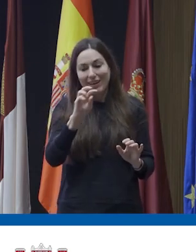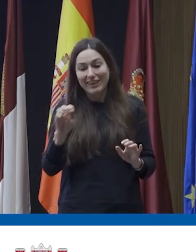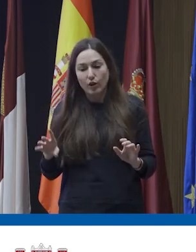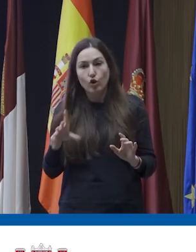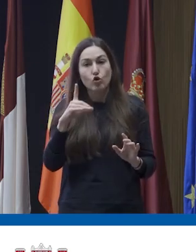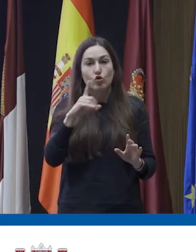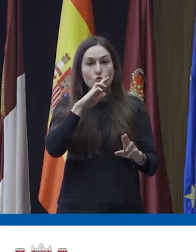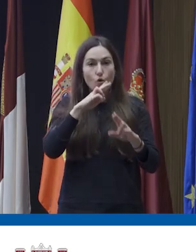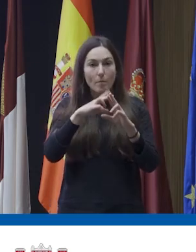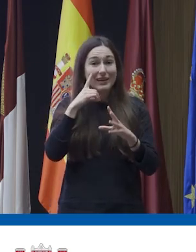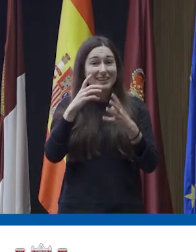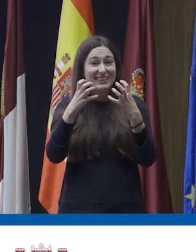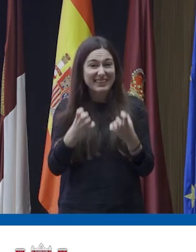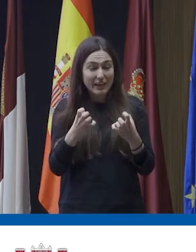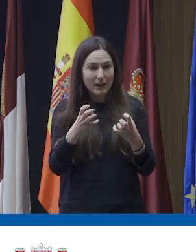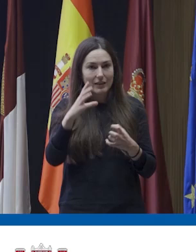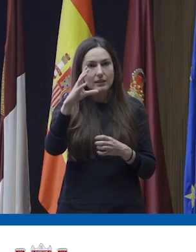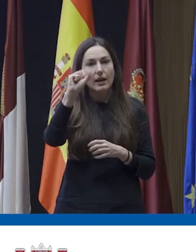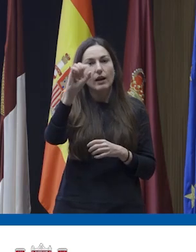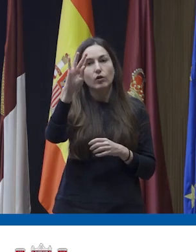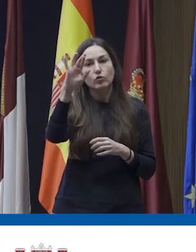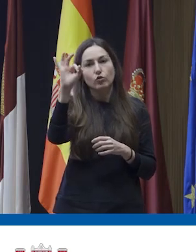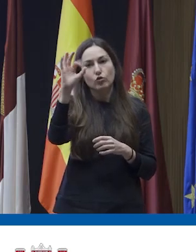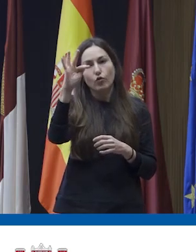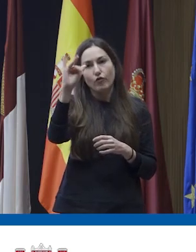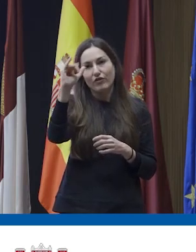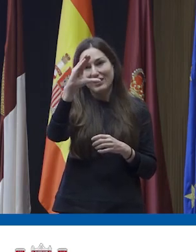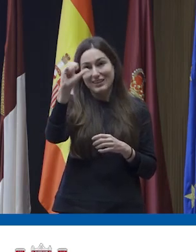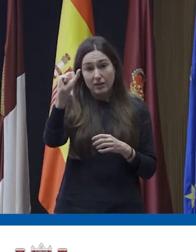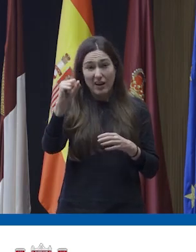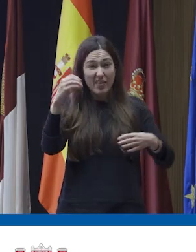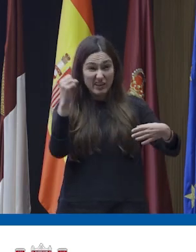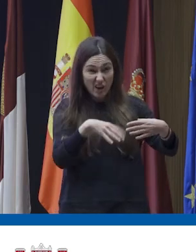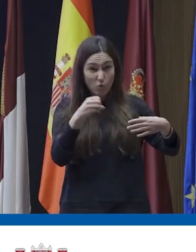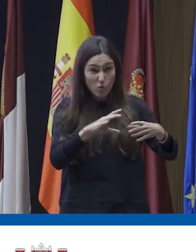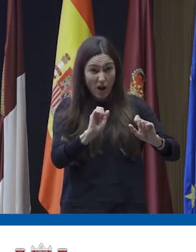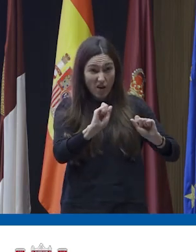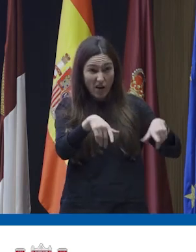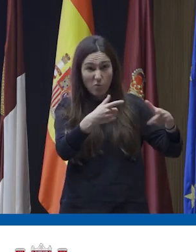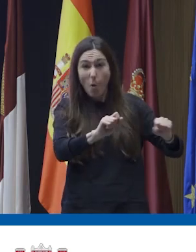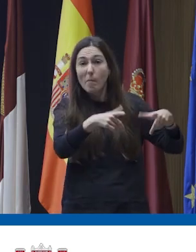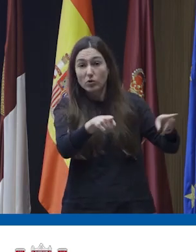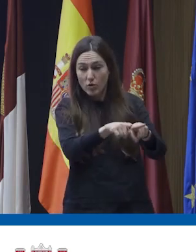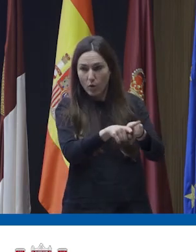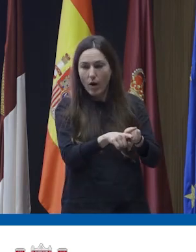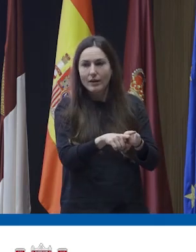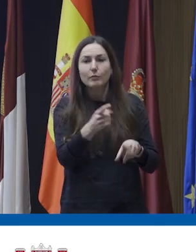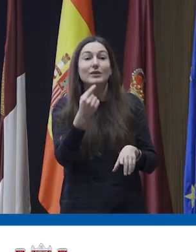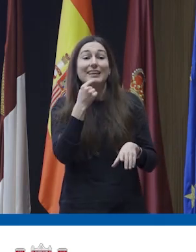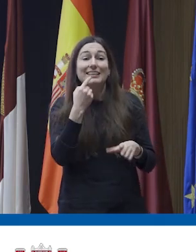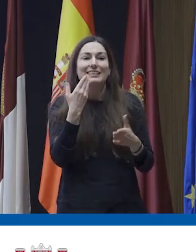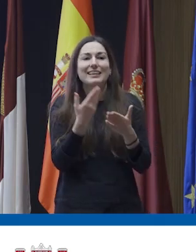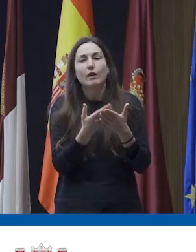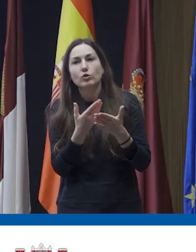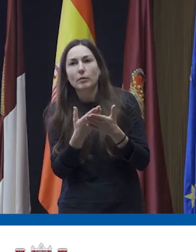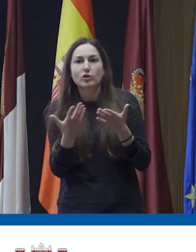seca, ¿vale?, que es la atrófica, que es por el acúmulo de esos productos de desecho, que entre comillas se ha visto que hay ciertos medicamentos que